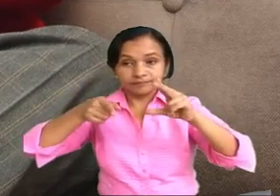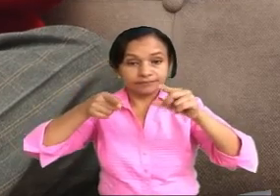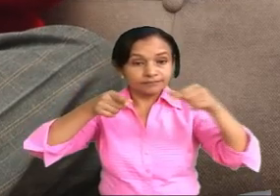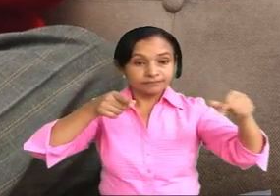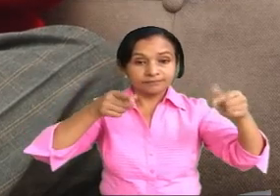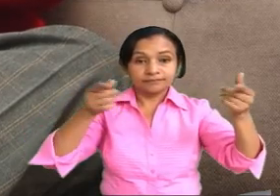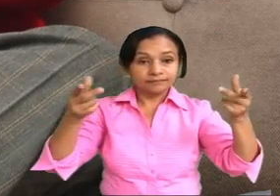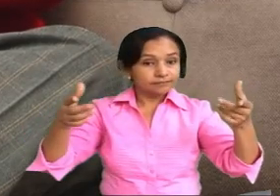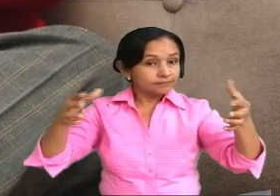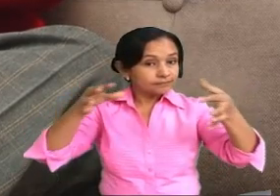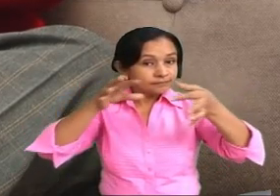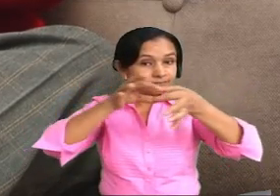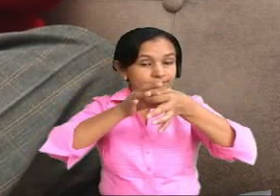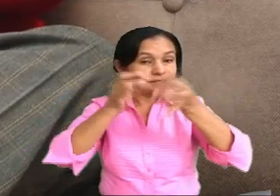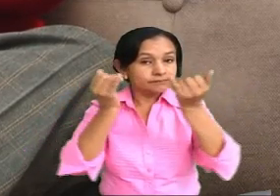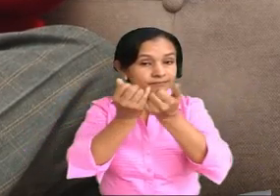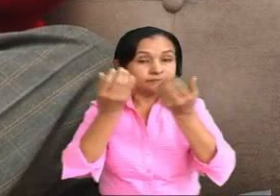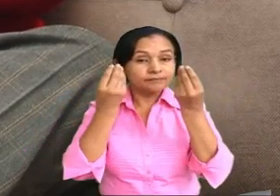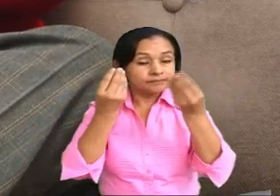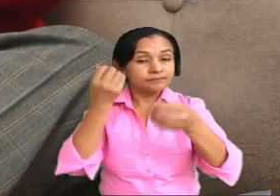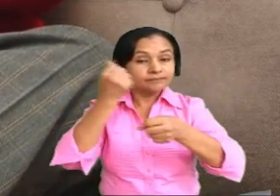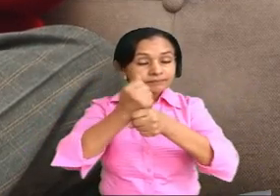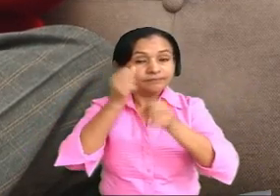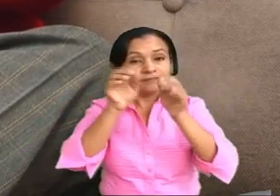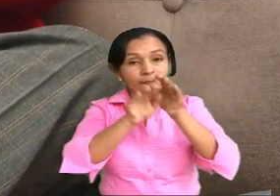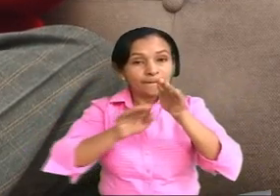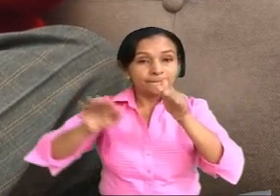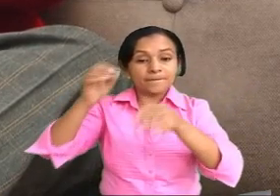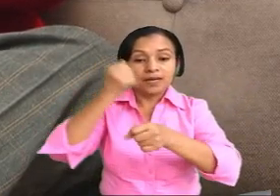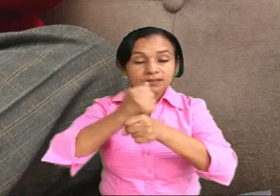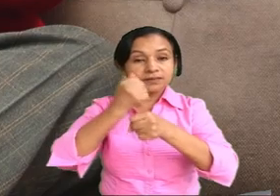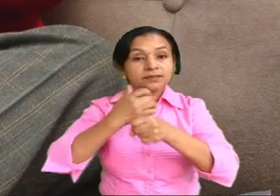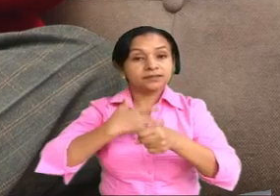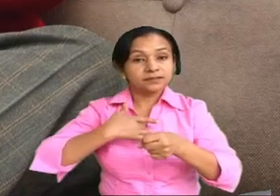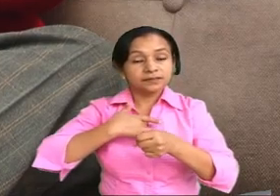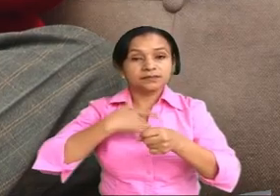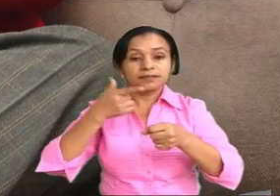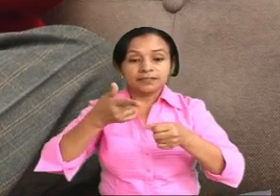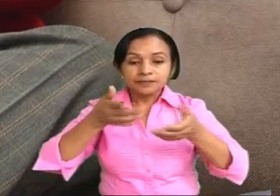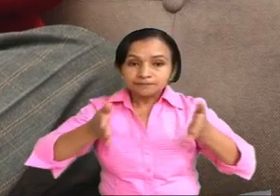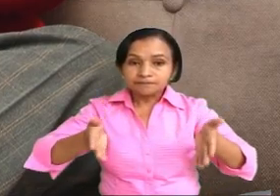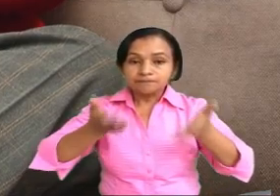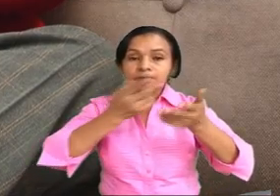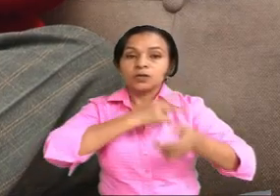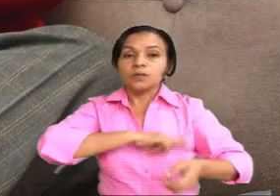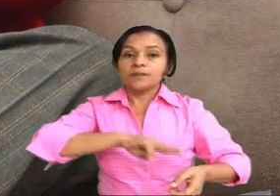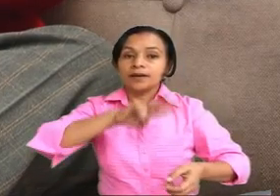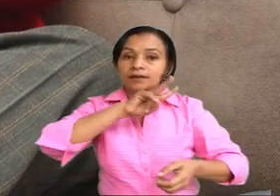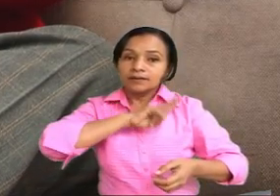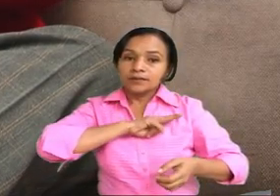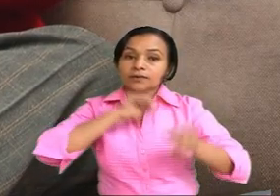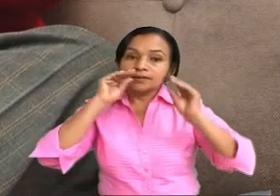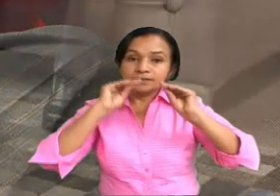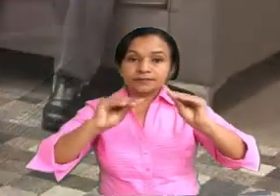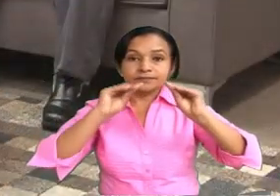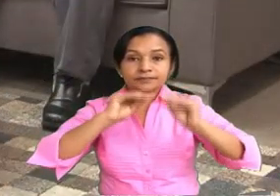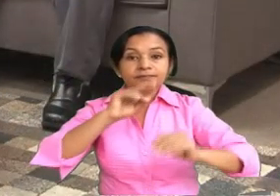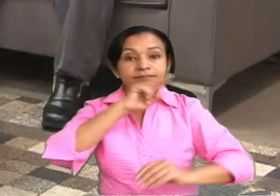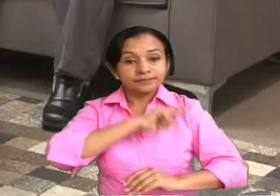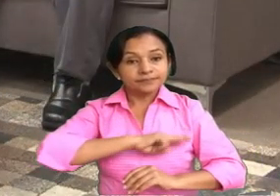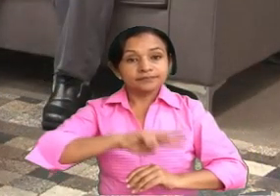bastante, pero aún falta. Hay que continuar promoviendo estos valores. Okay. Los